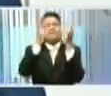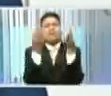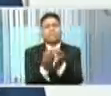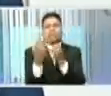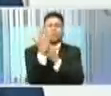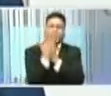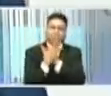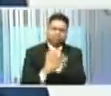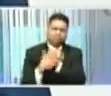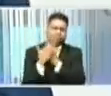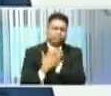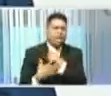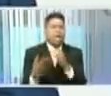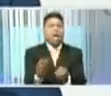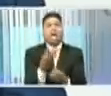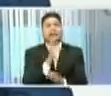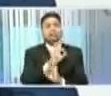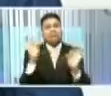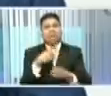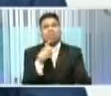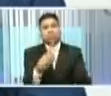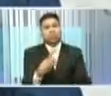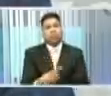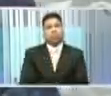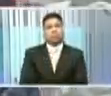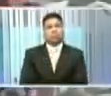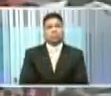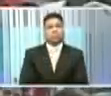de condena a la violencia sicarial.